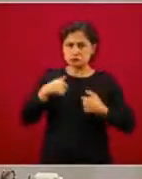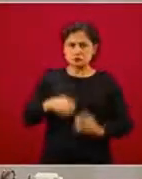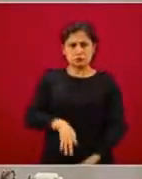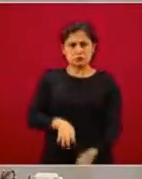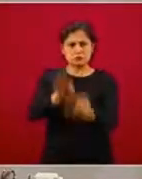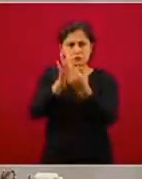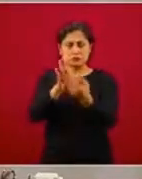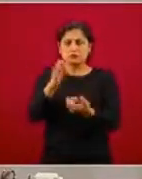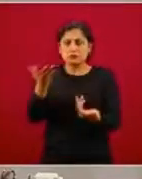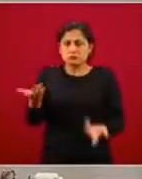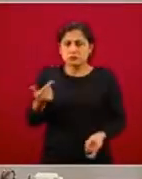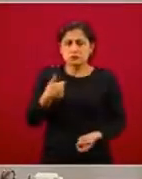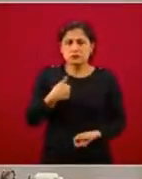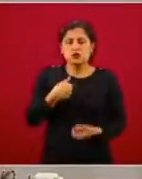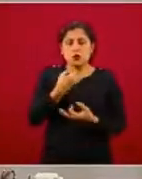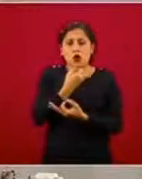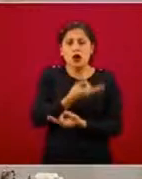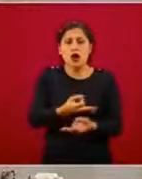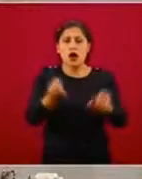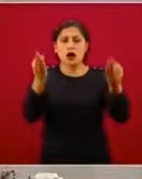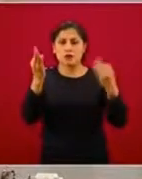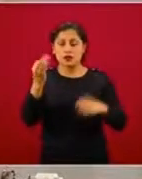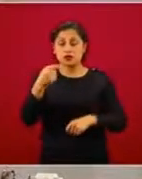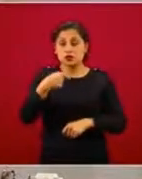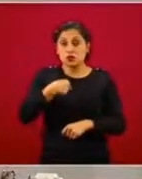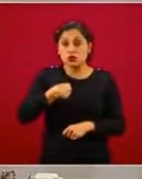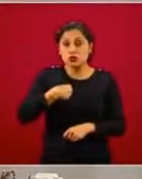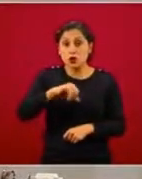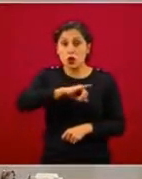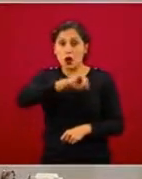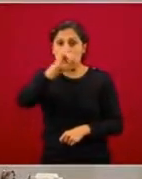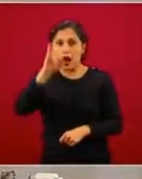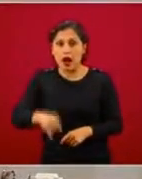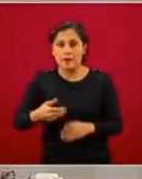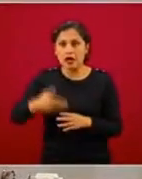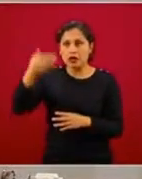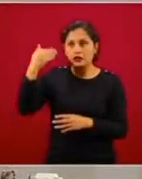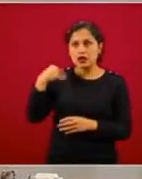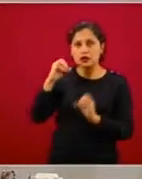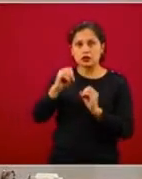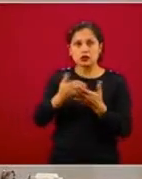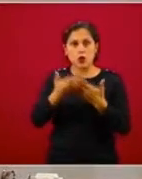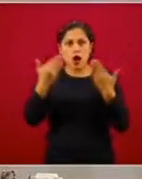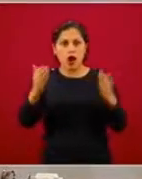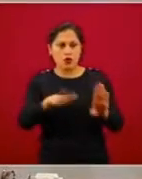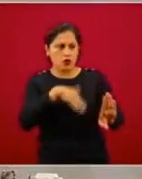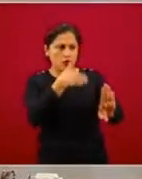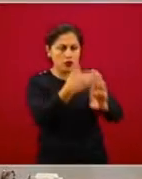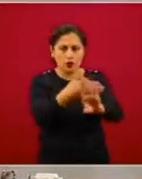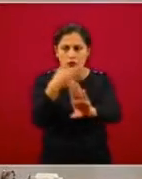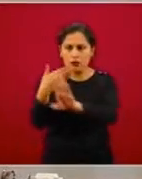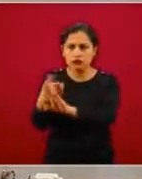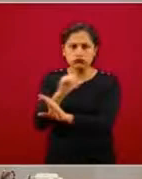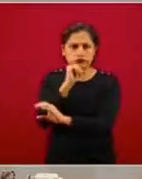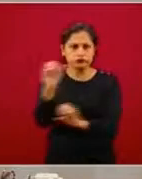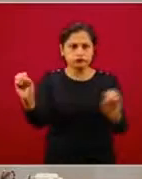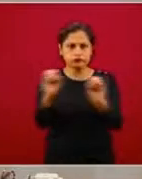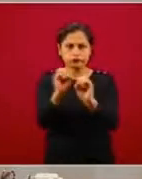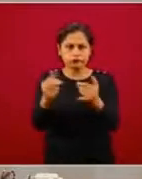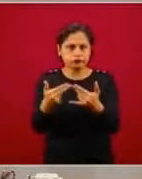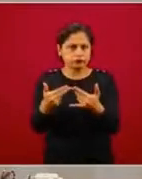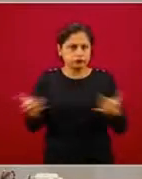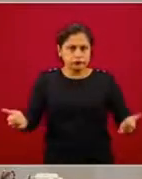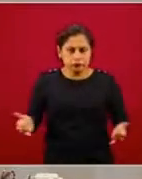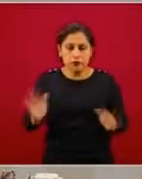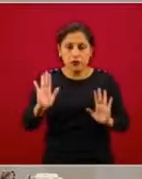tengo publicly, intención I alguna have y la tuve en ese no momento intention, de not at ofenderla that y time, no ni at any terminaré. moment, to offend Y le pido her una or disculpa. anyone. Le pido una And